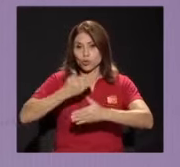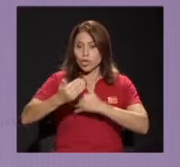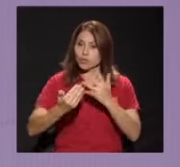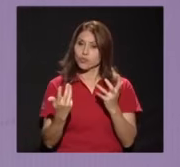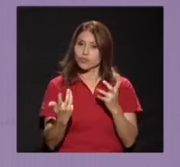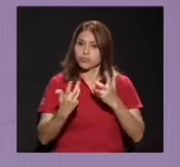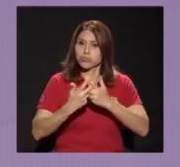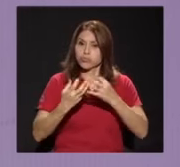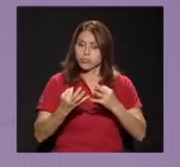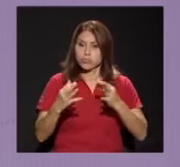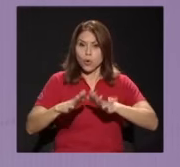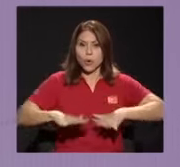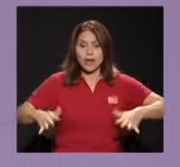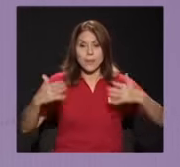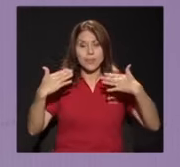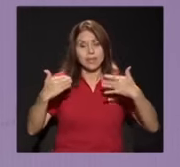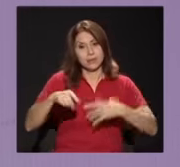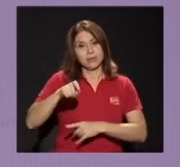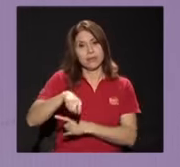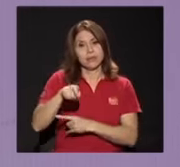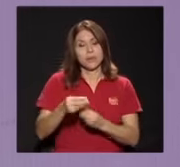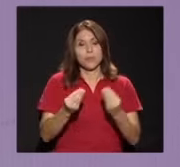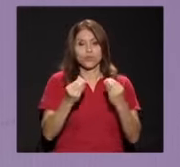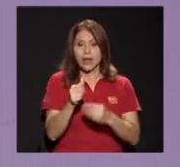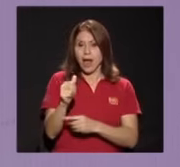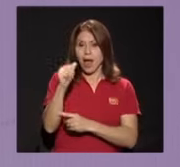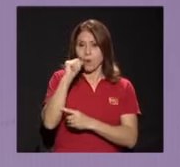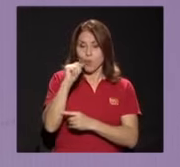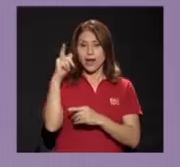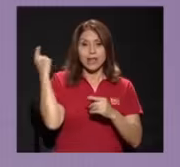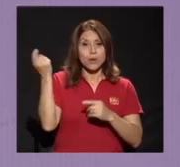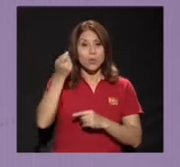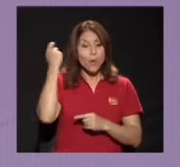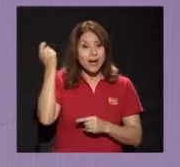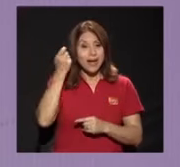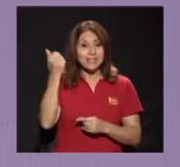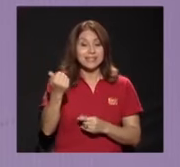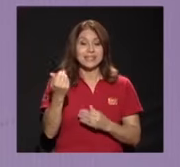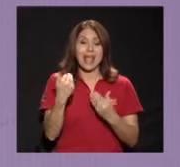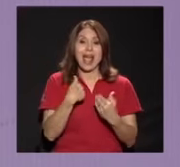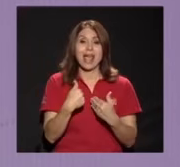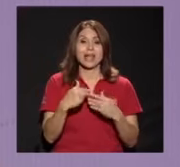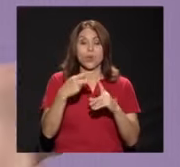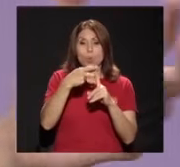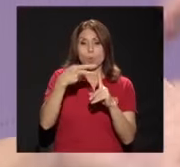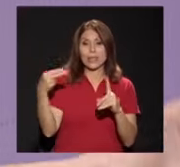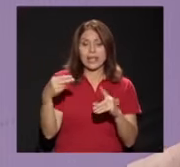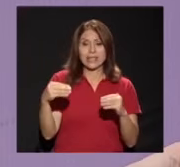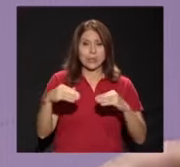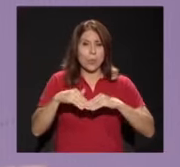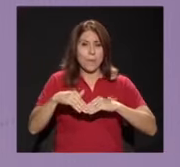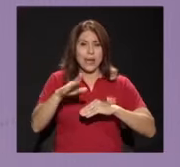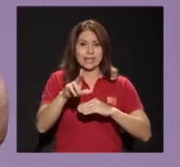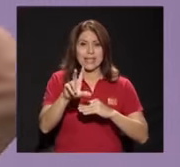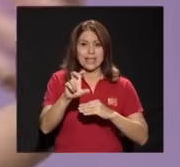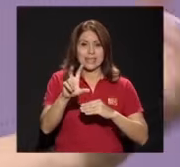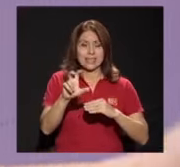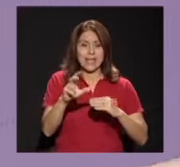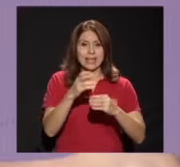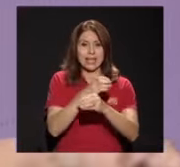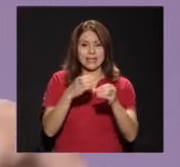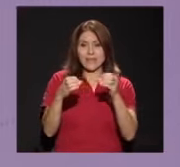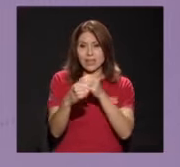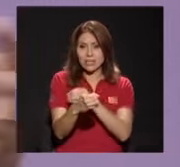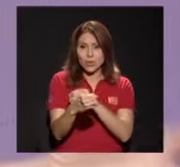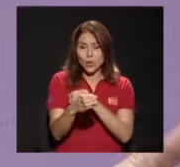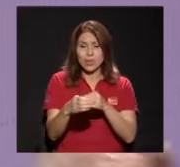el ambiente, sí requiere de mucha agua, ¿verdad? O sea, en Guanacaste tenemos los hoteles con más de 300 habitaciones, estos megaproyectos, ¿verdad?, que implican canchas de